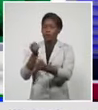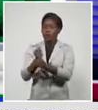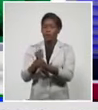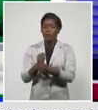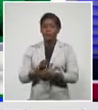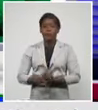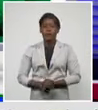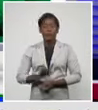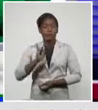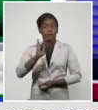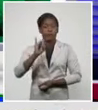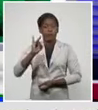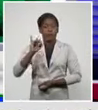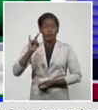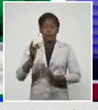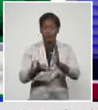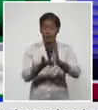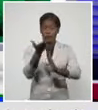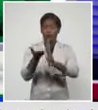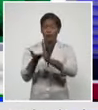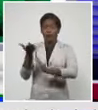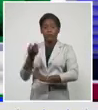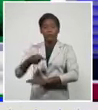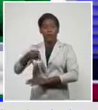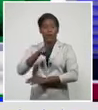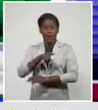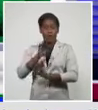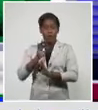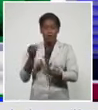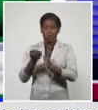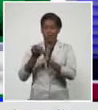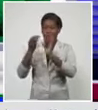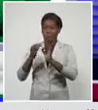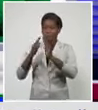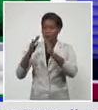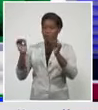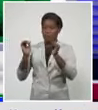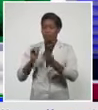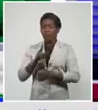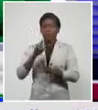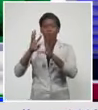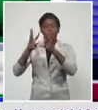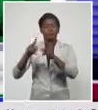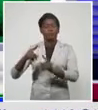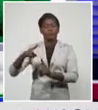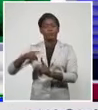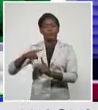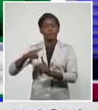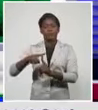altas dadas en el día de ayer, se acumula un total de